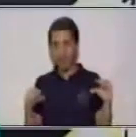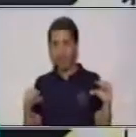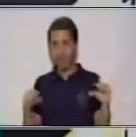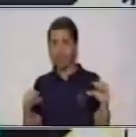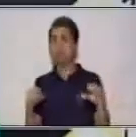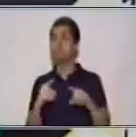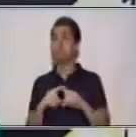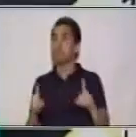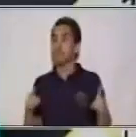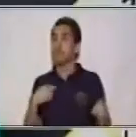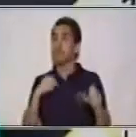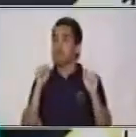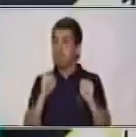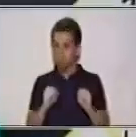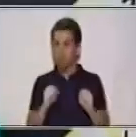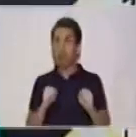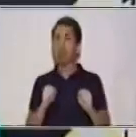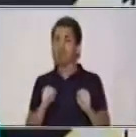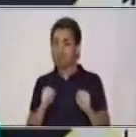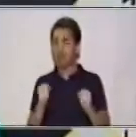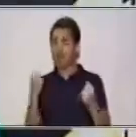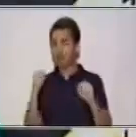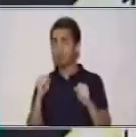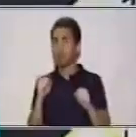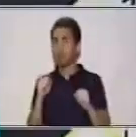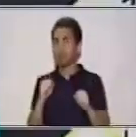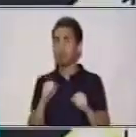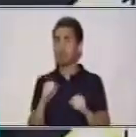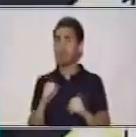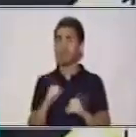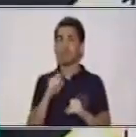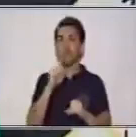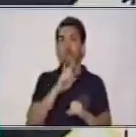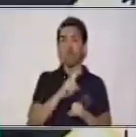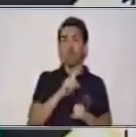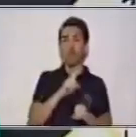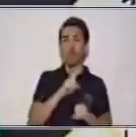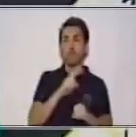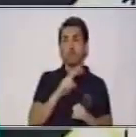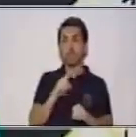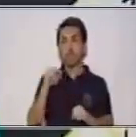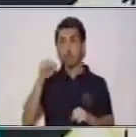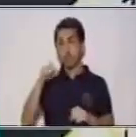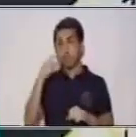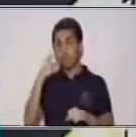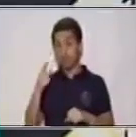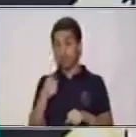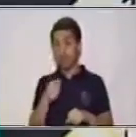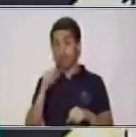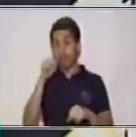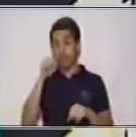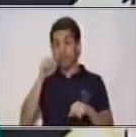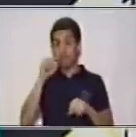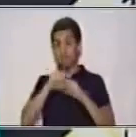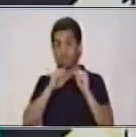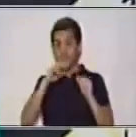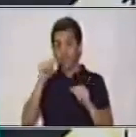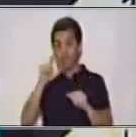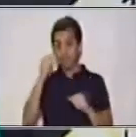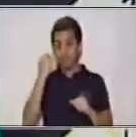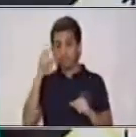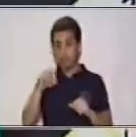pero podemos hacer que lo tengan. Si yo multiplico por 2 esta fracción, me va a quedar de esta